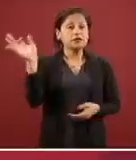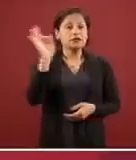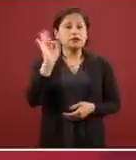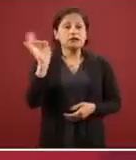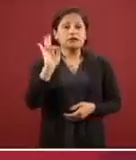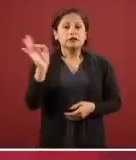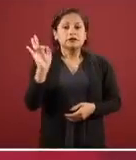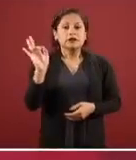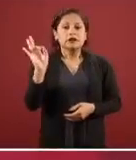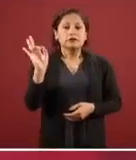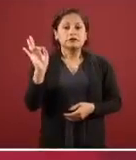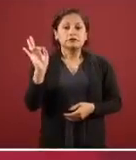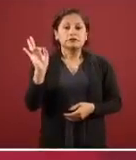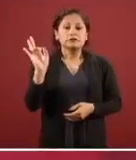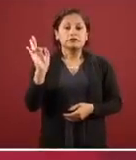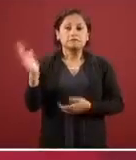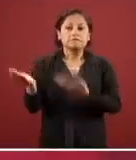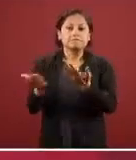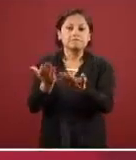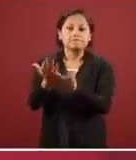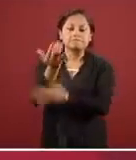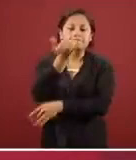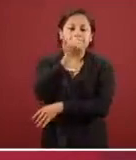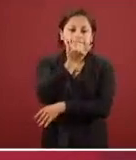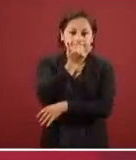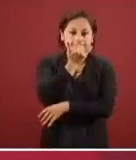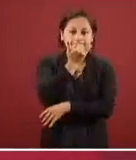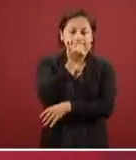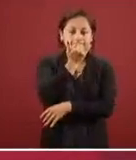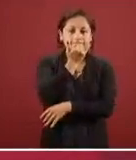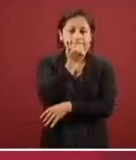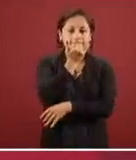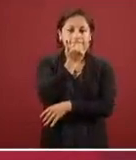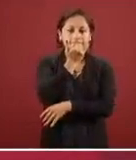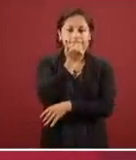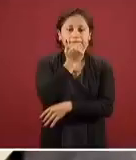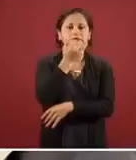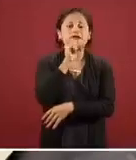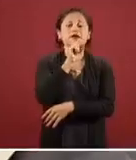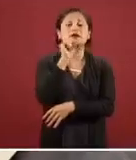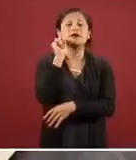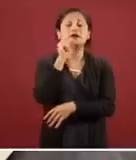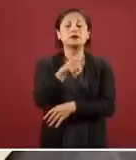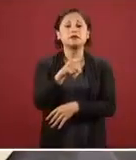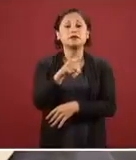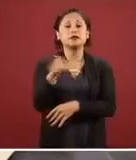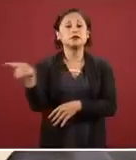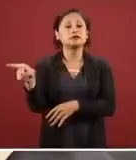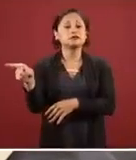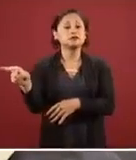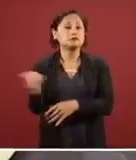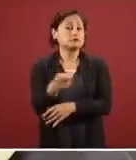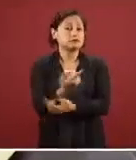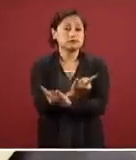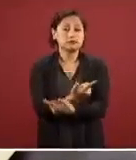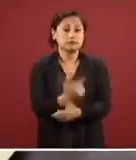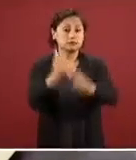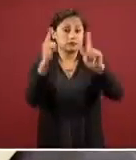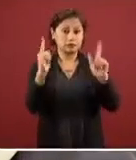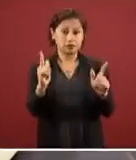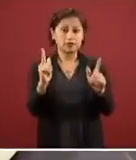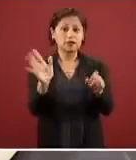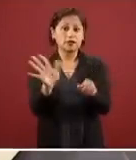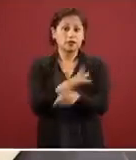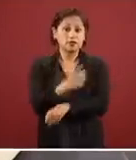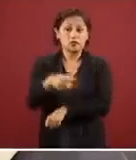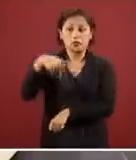y se le libera, va a ser una causa muy justa en favor